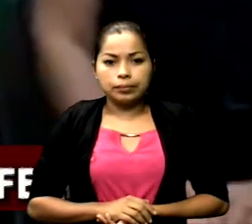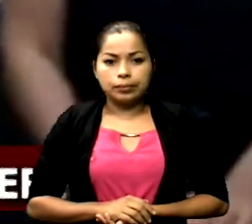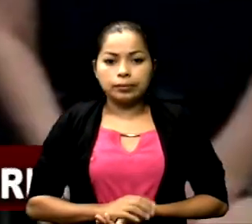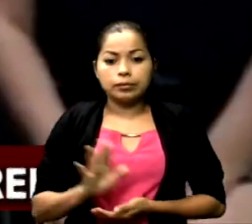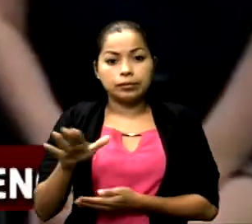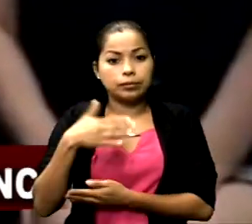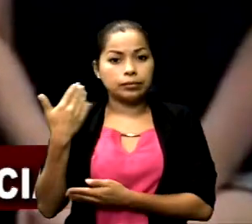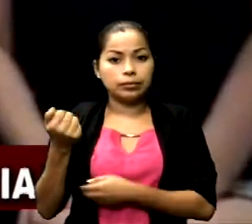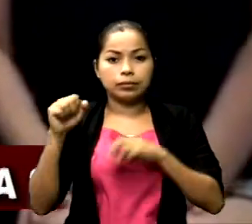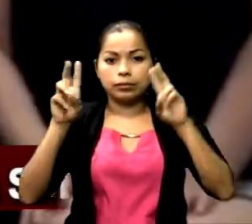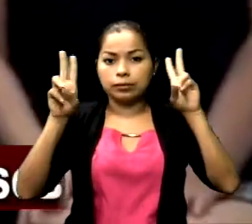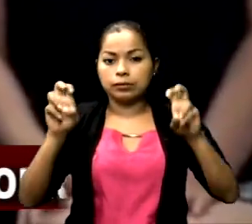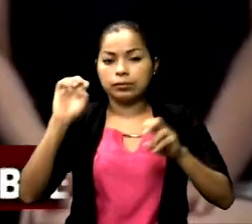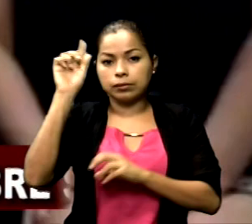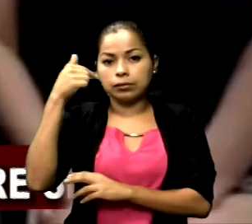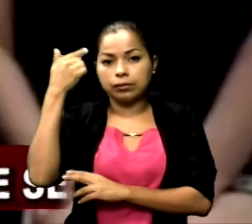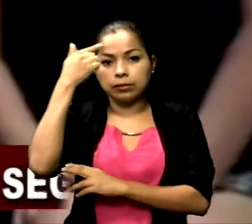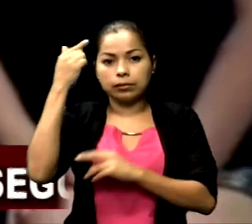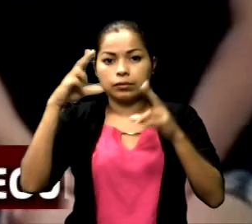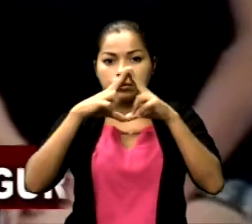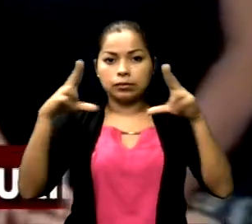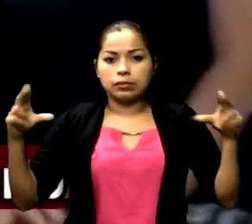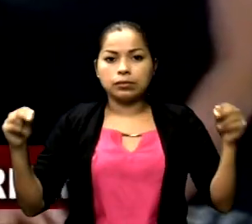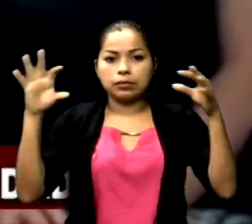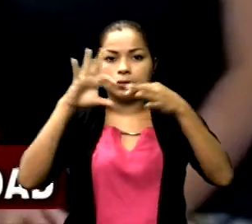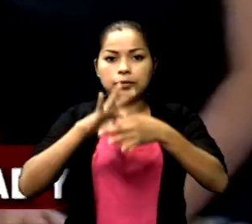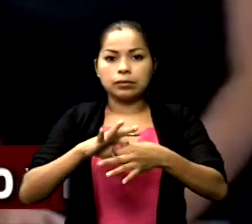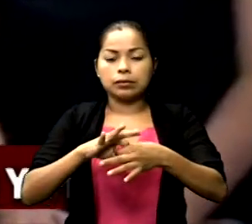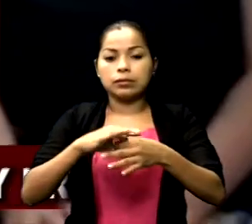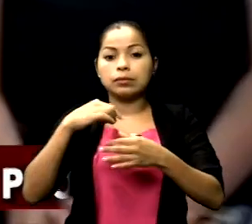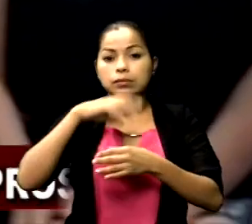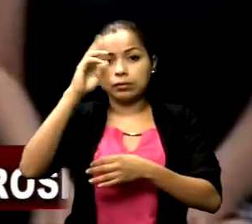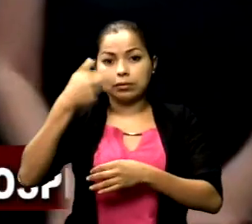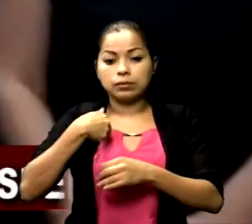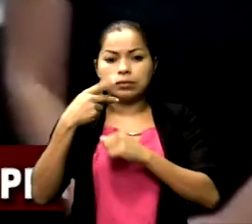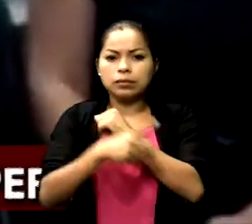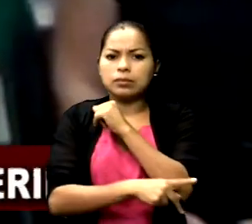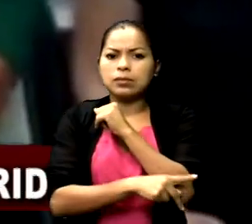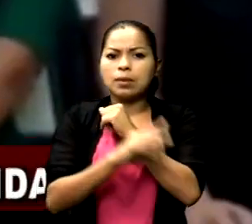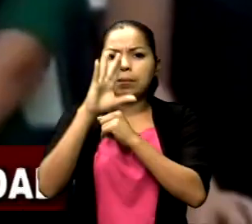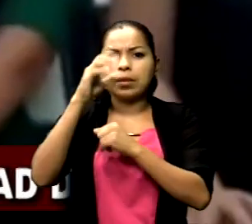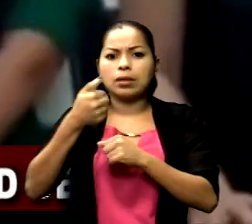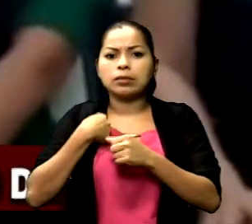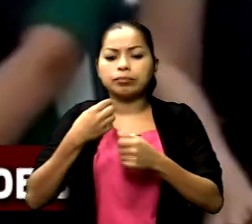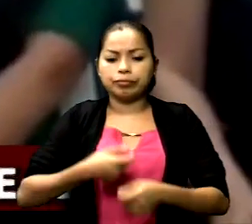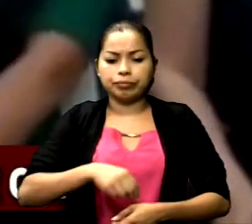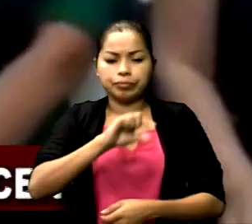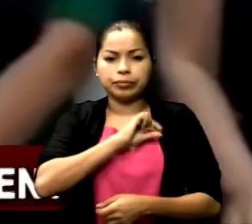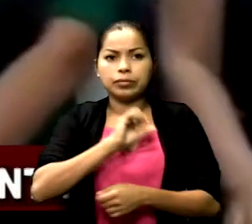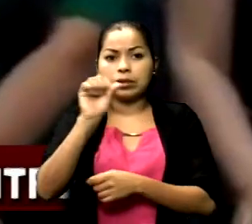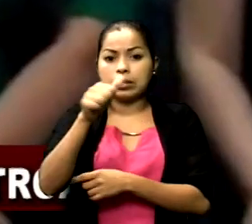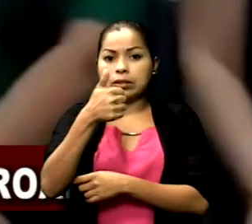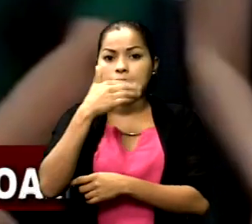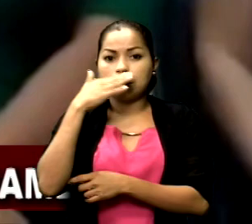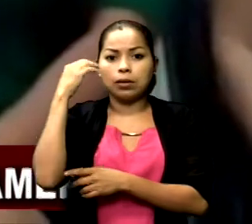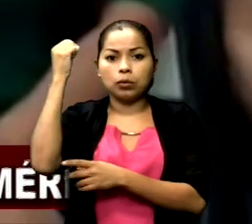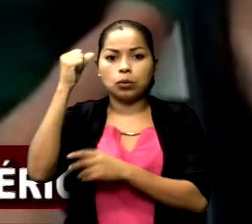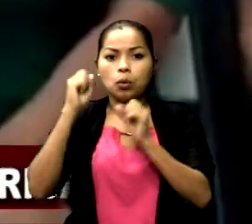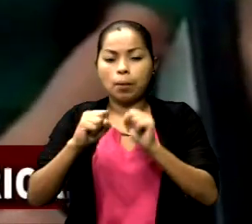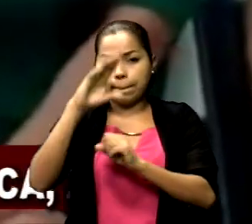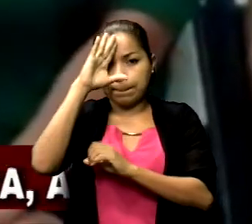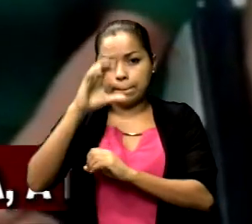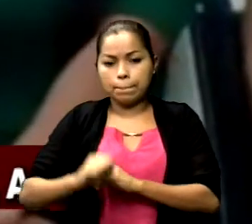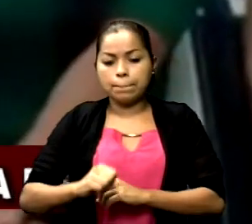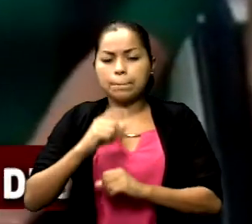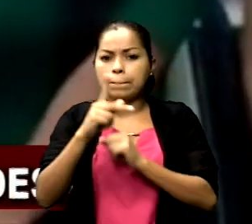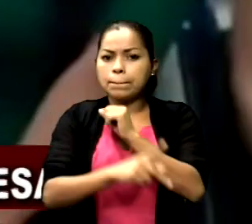Por otra parte, el gobierno de Nicaragua, a través de la Cancillería de la República, condecorará el 6 de julio al embajador de